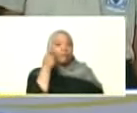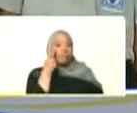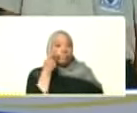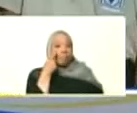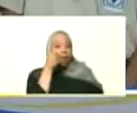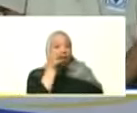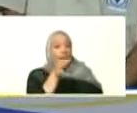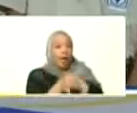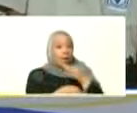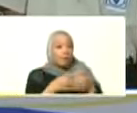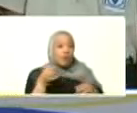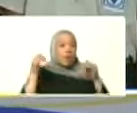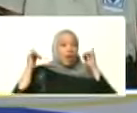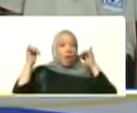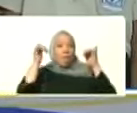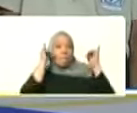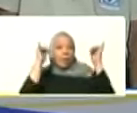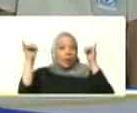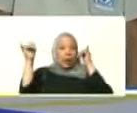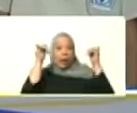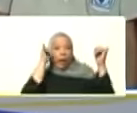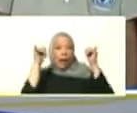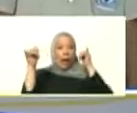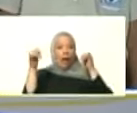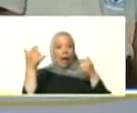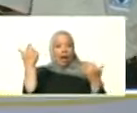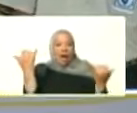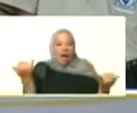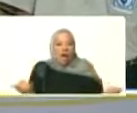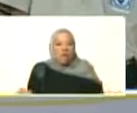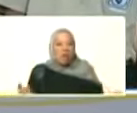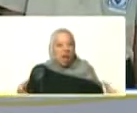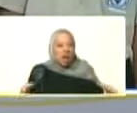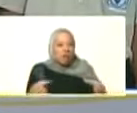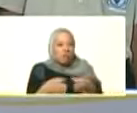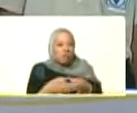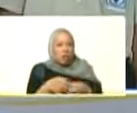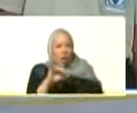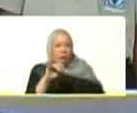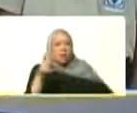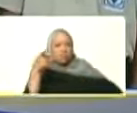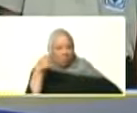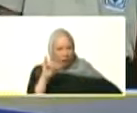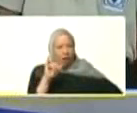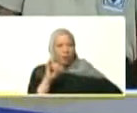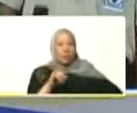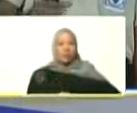Cuéntame, Omar, ¿cómo es eso de los matinés ahora? ¿Todavía existen los matinés?